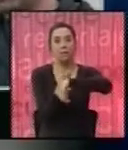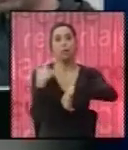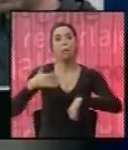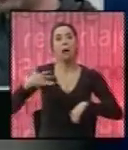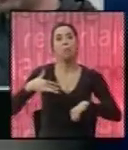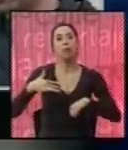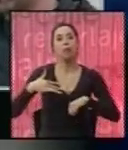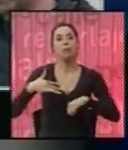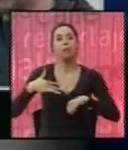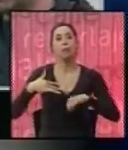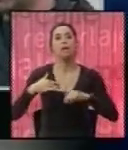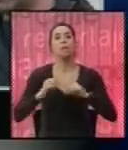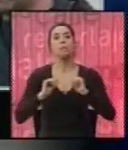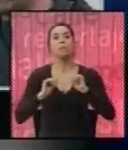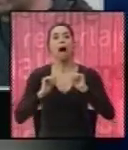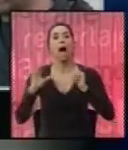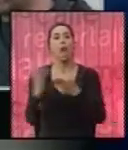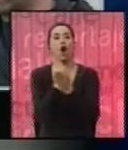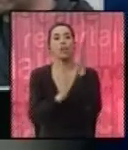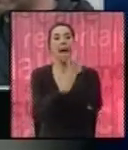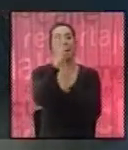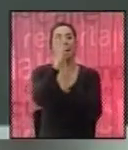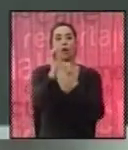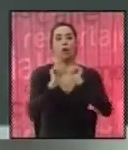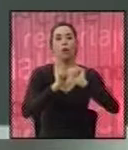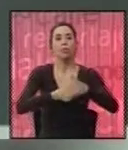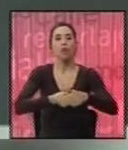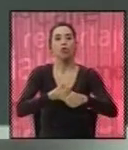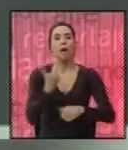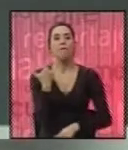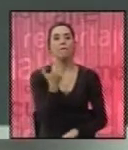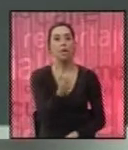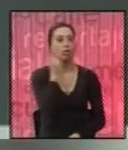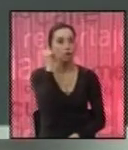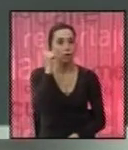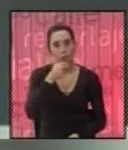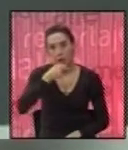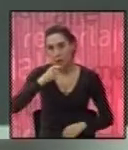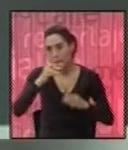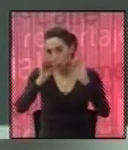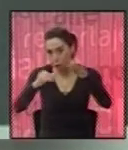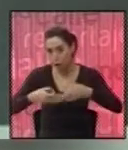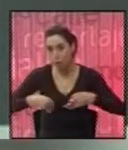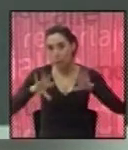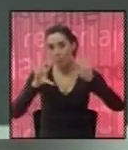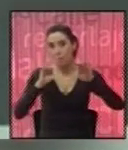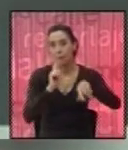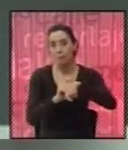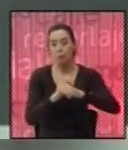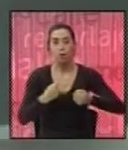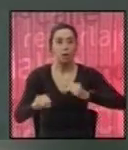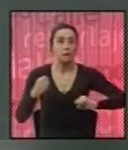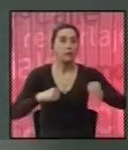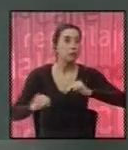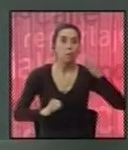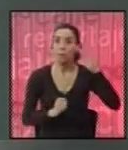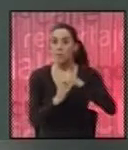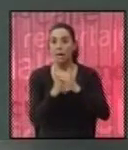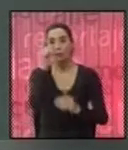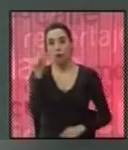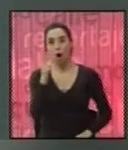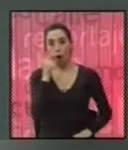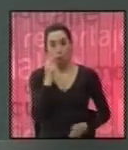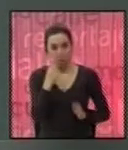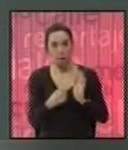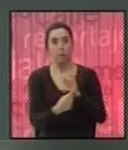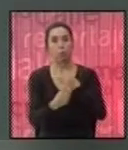romper uno de los récords, que era la velocidad del sonido. En total, fueron más de 10 minutos de máxima tensión en los que este hombre